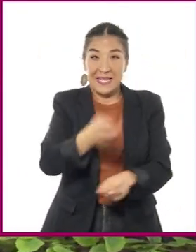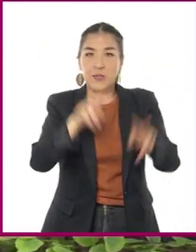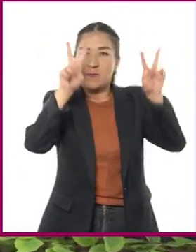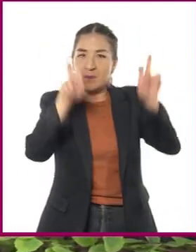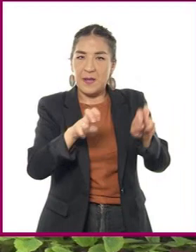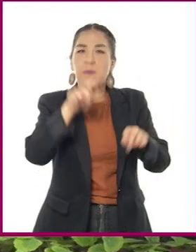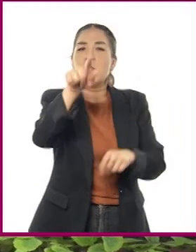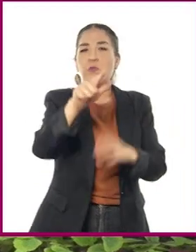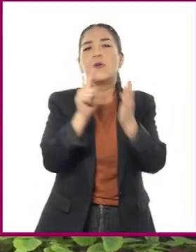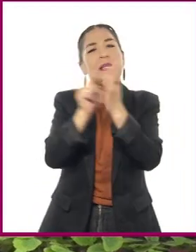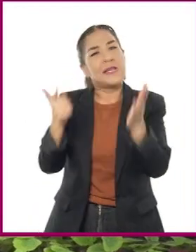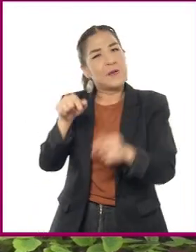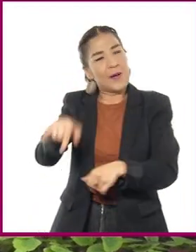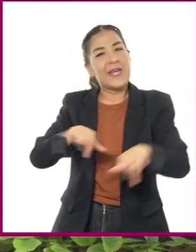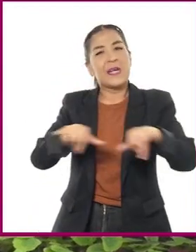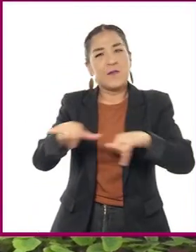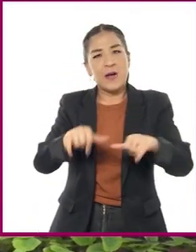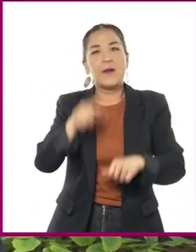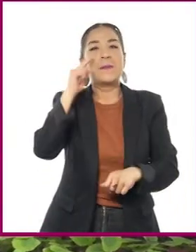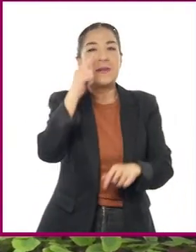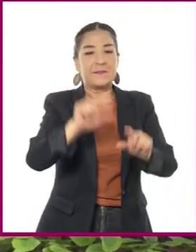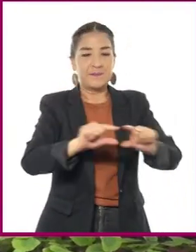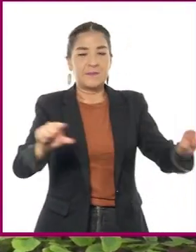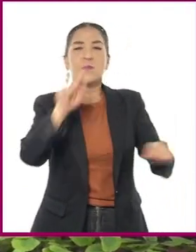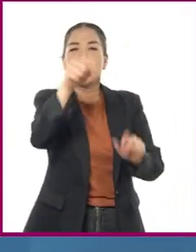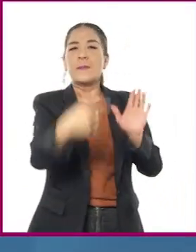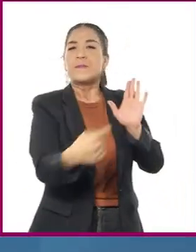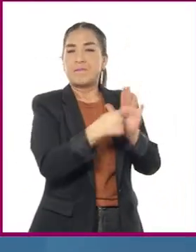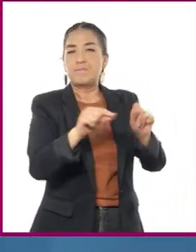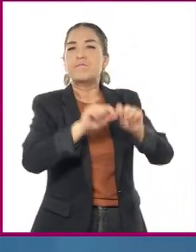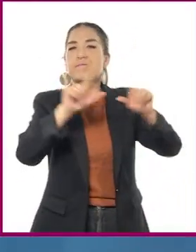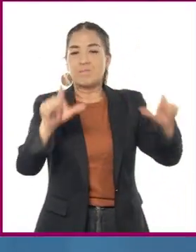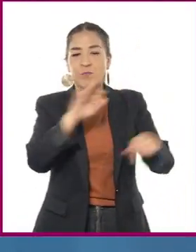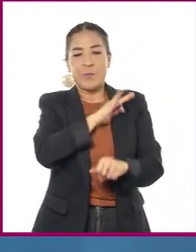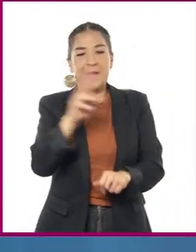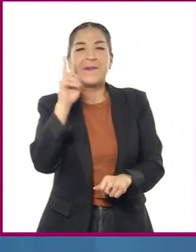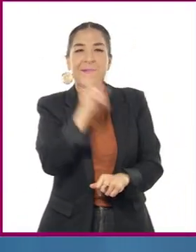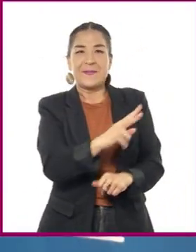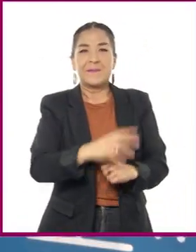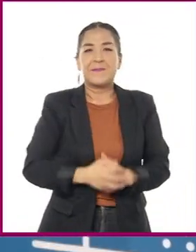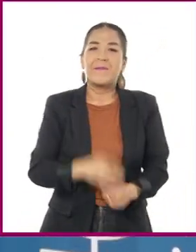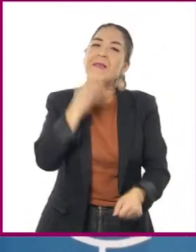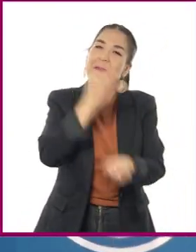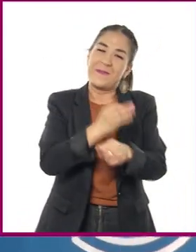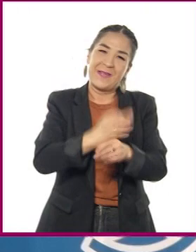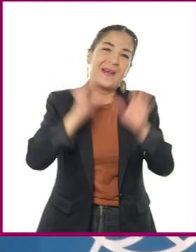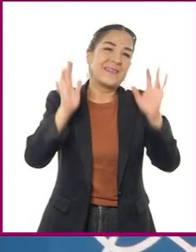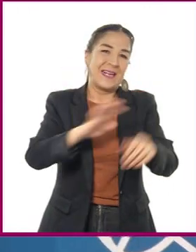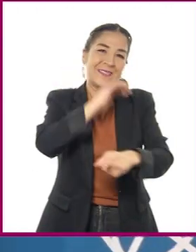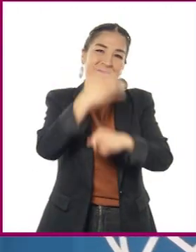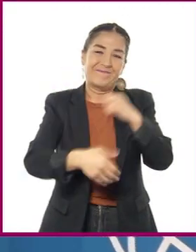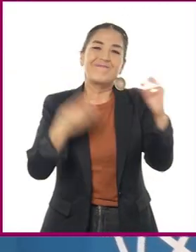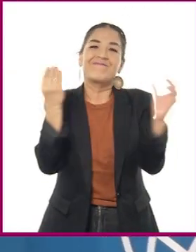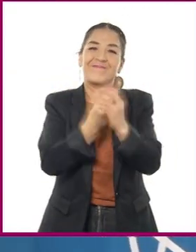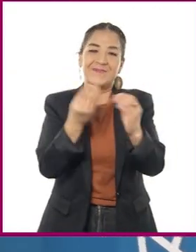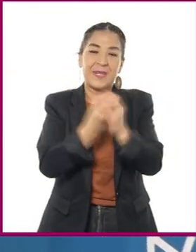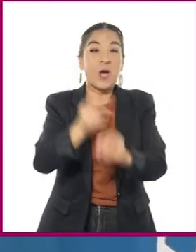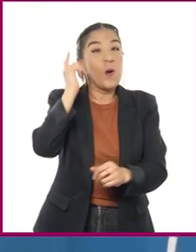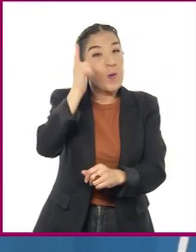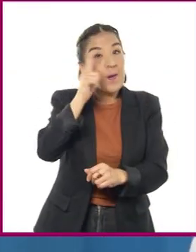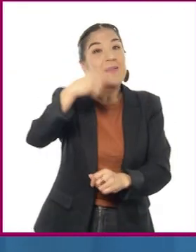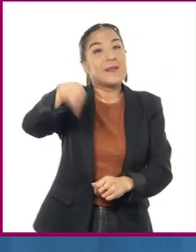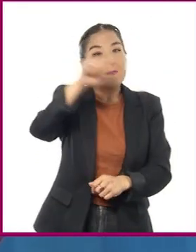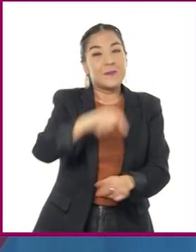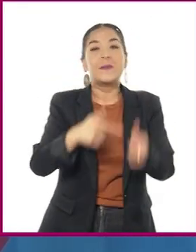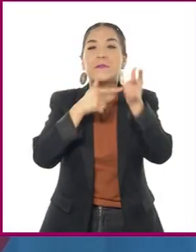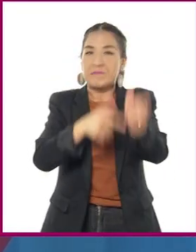su libro de texto y en el link que aparece en pantalla. Bien, hemos terminado esta sesión. Esperamos